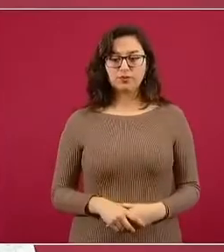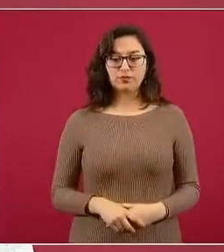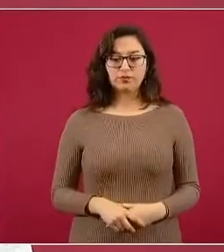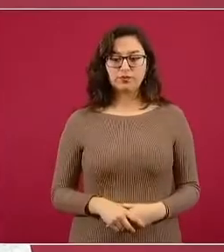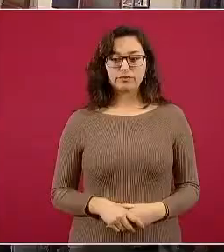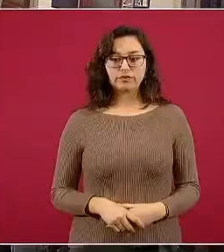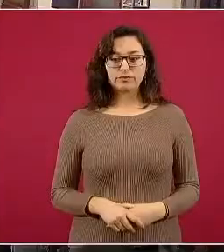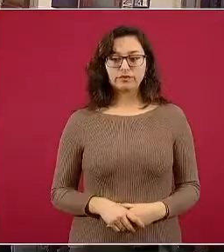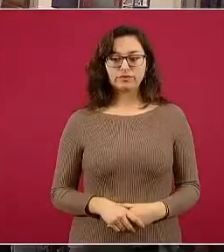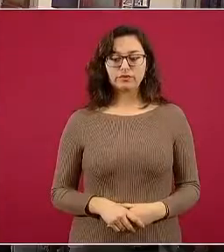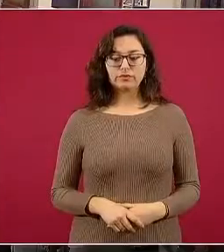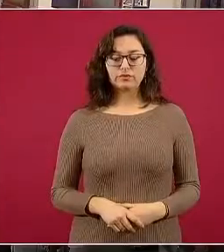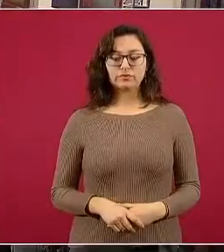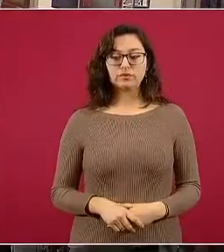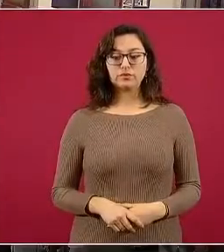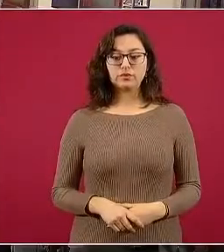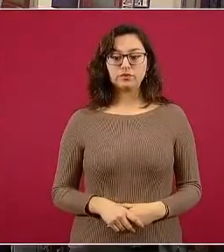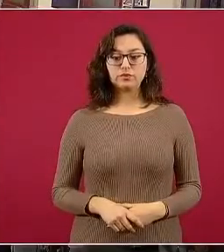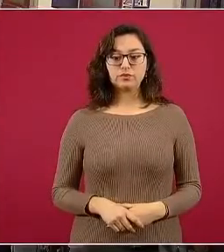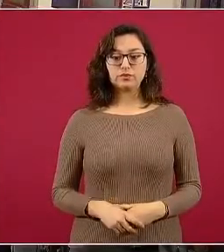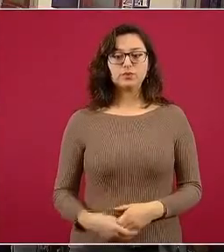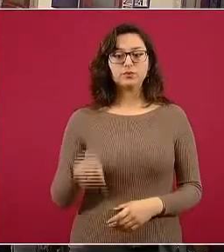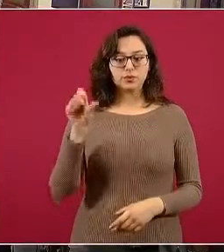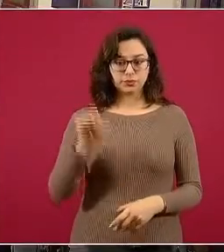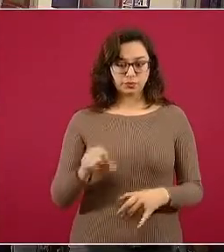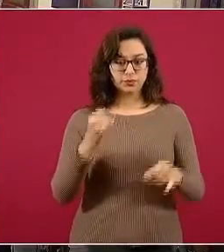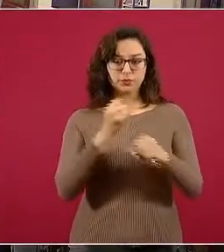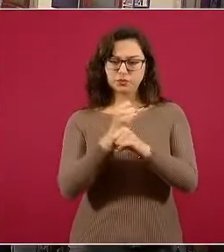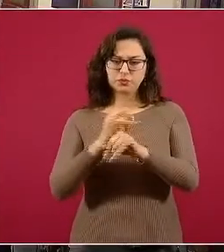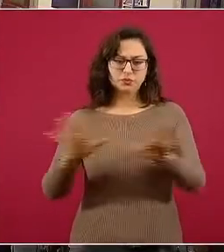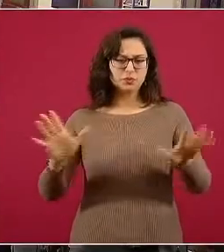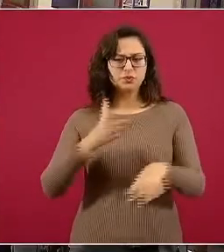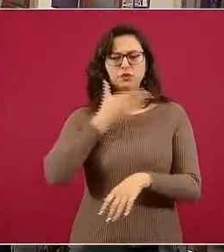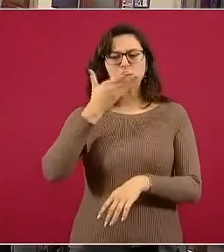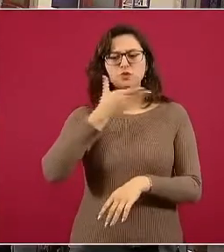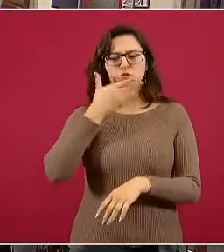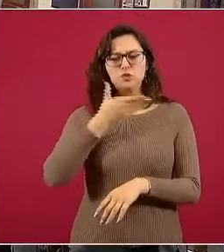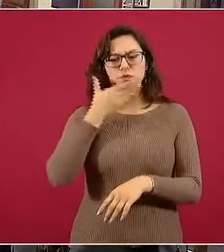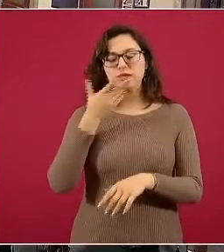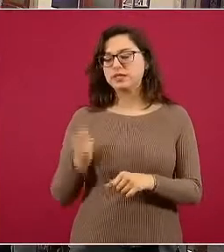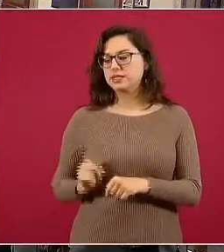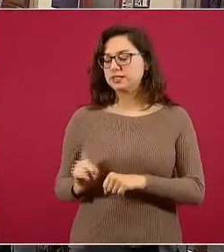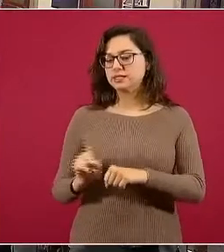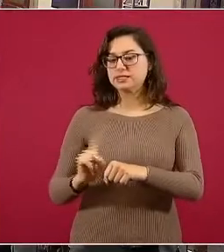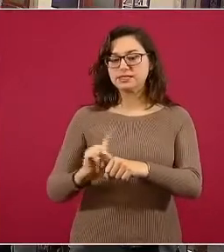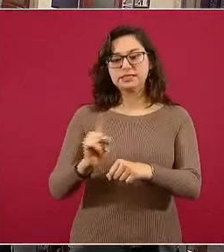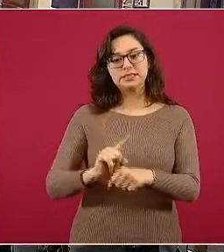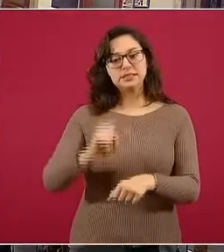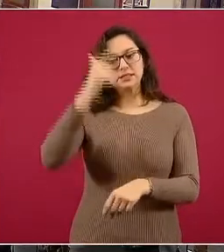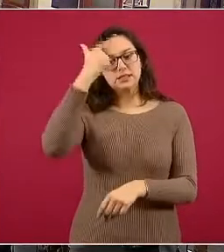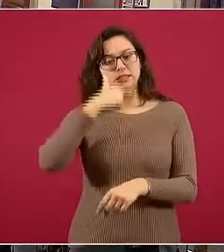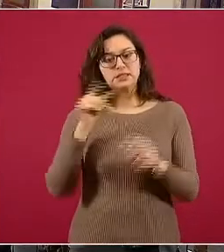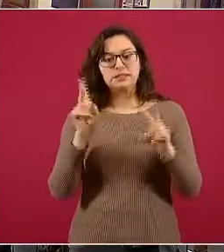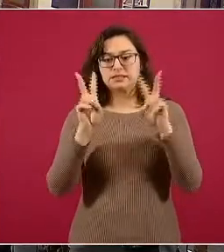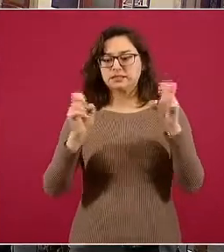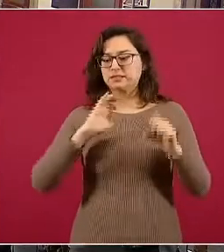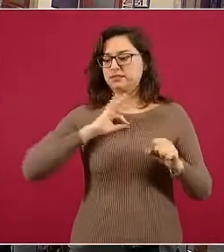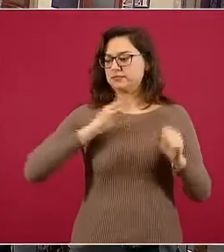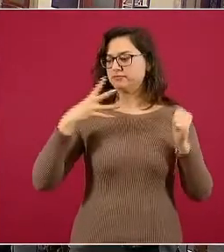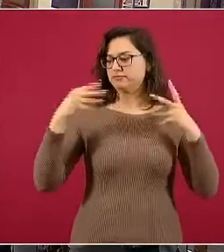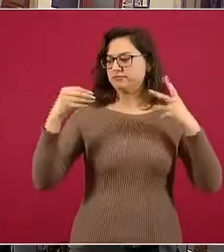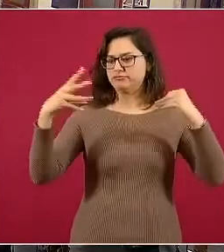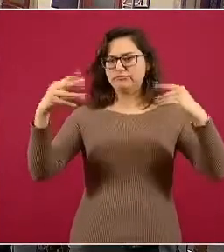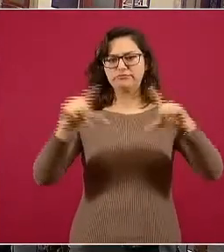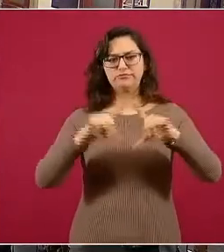noches actualizando las cifras y la estadística para la epidemia en México, y posteriormente entonces pasaremos a